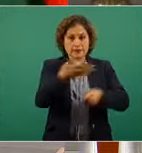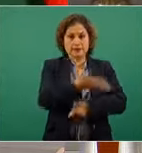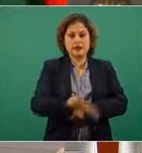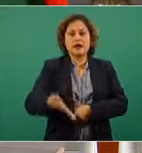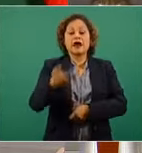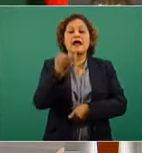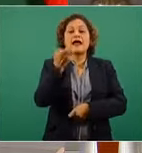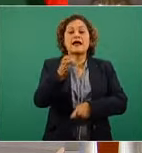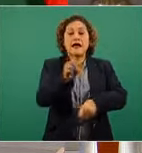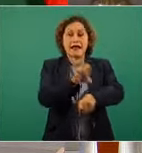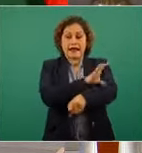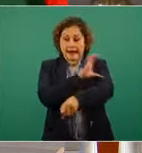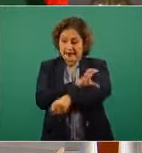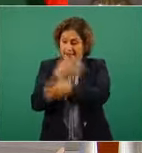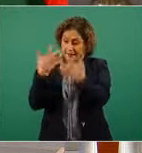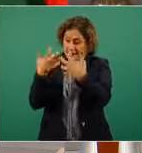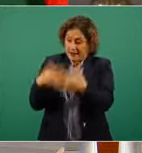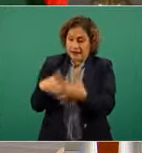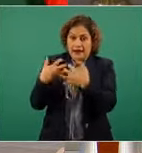de la nación,